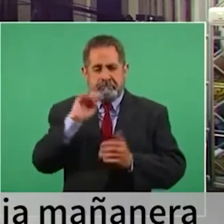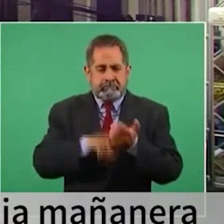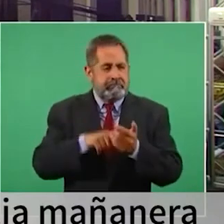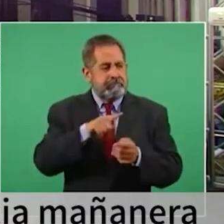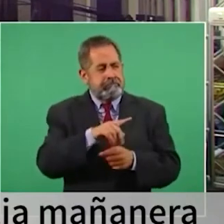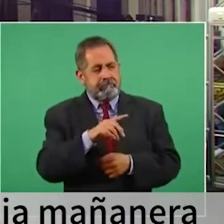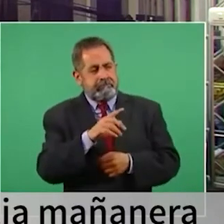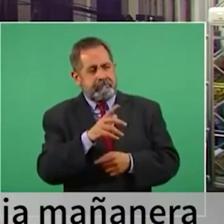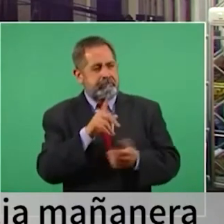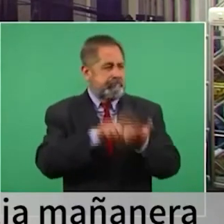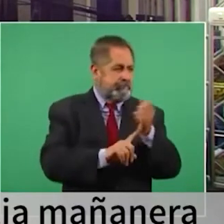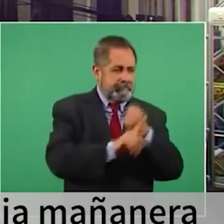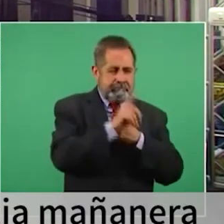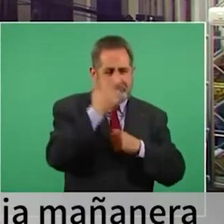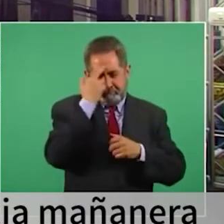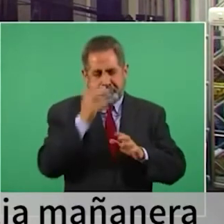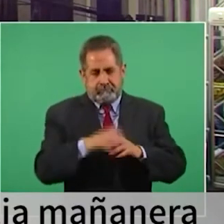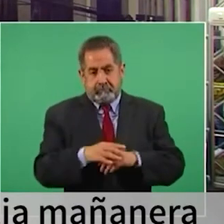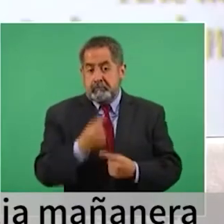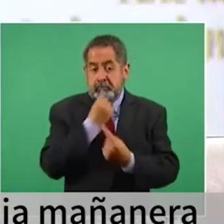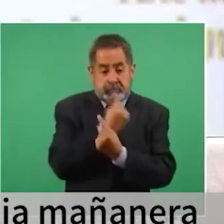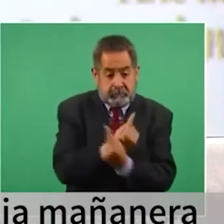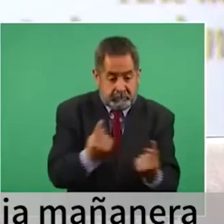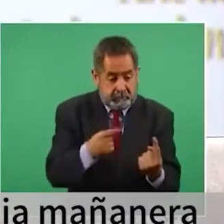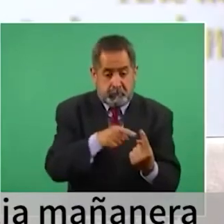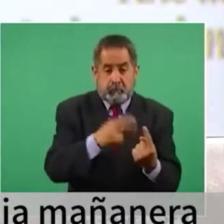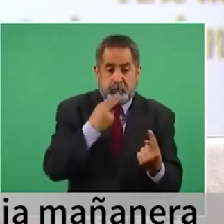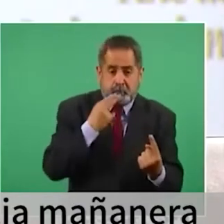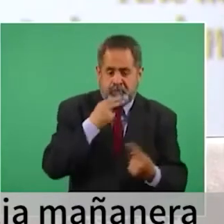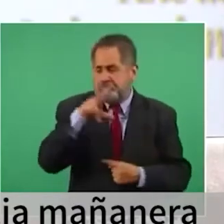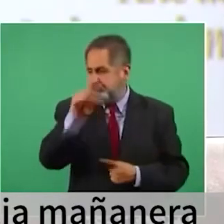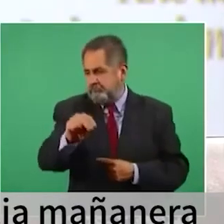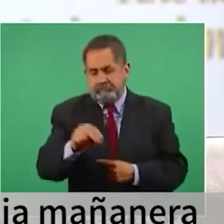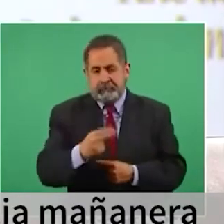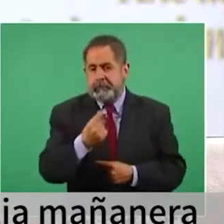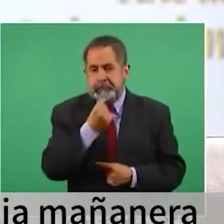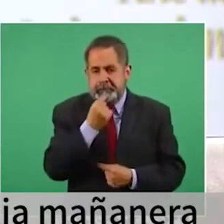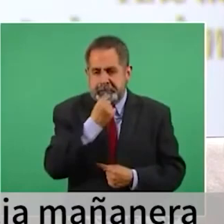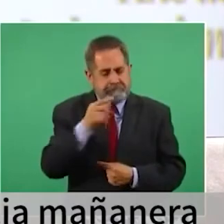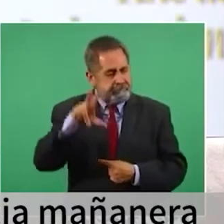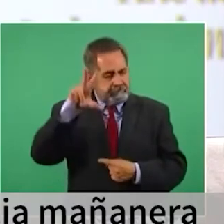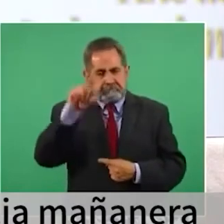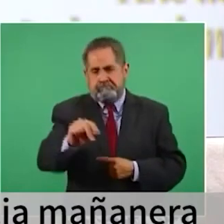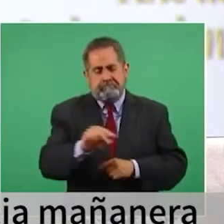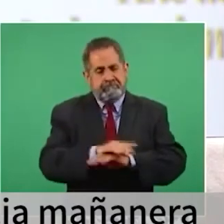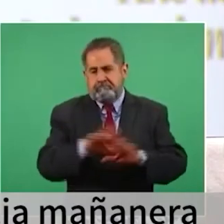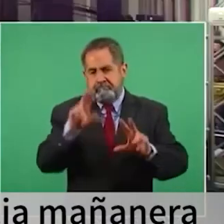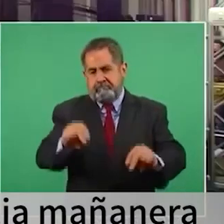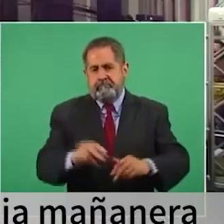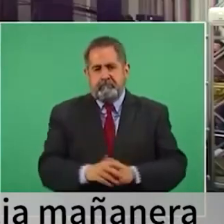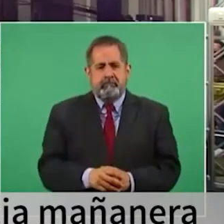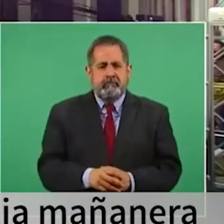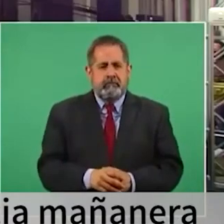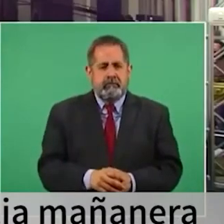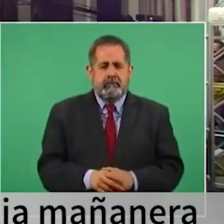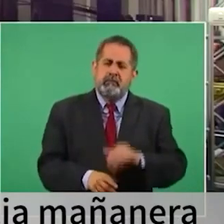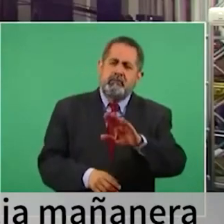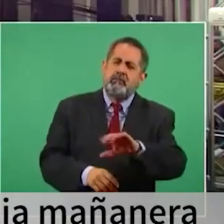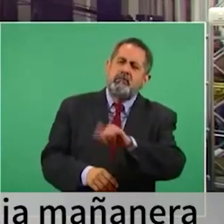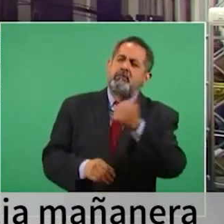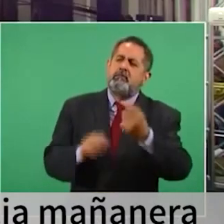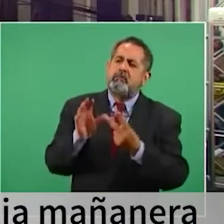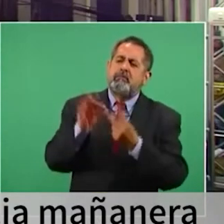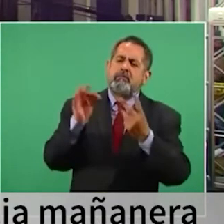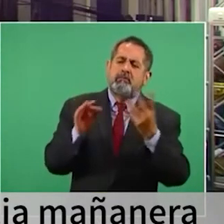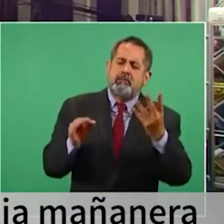razón los niños no con los niños no y que otra alternativa le da al estado a